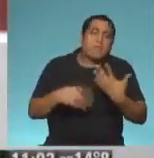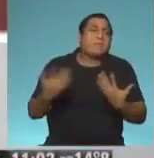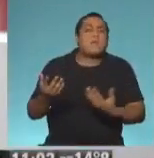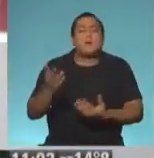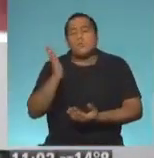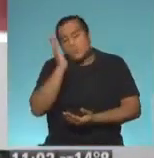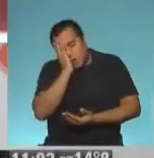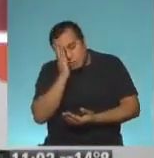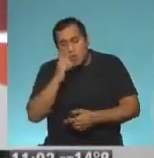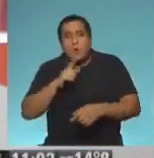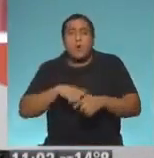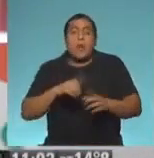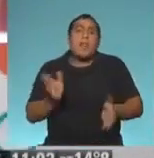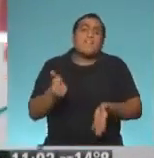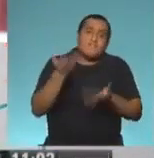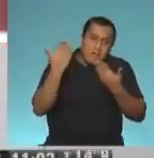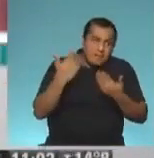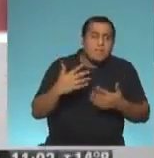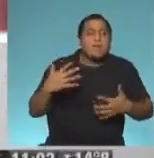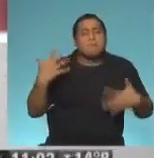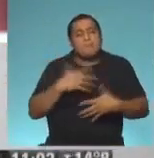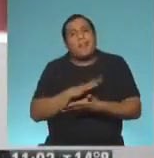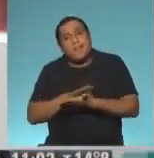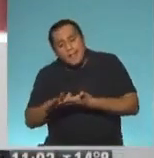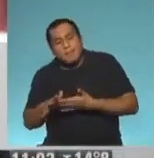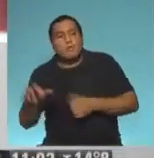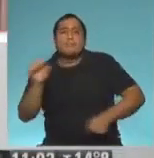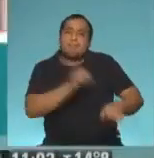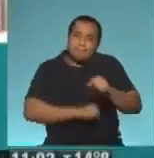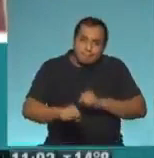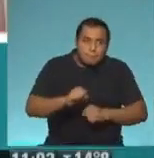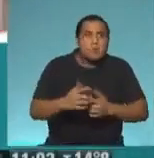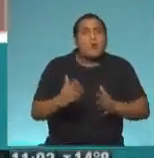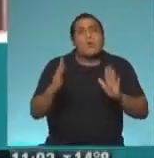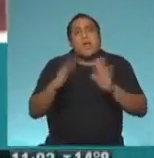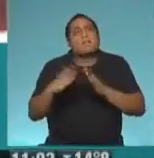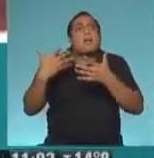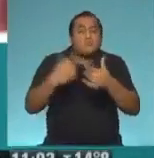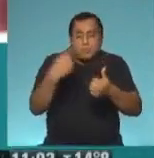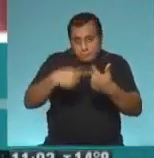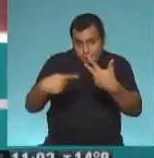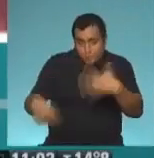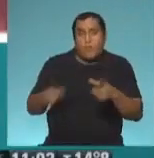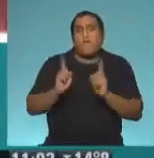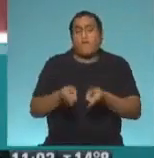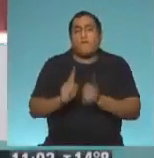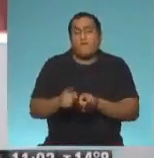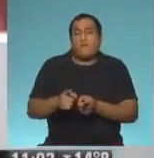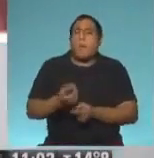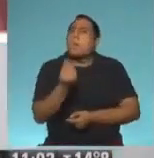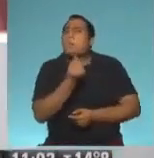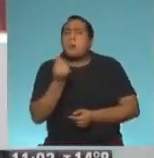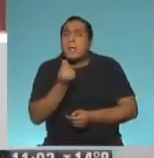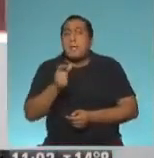horas de despertarse, de higiene, algunas cuestiones de colaborar en la casa. Realmente era lo que te decía, no necesariamente por ser